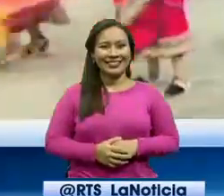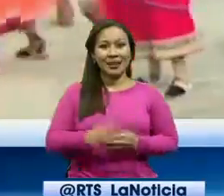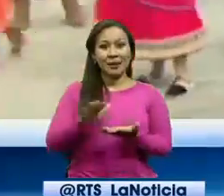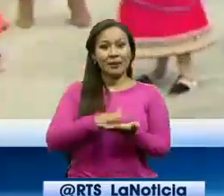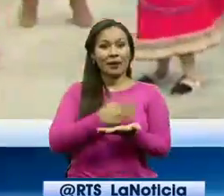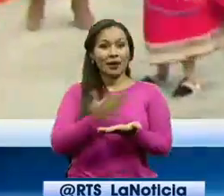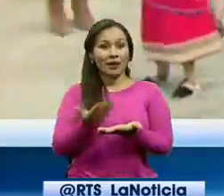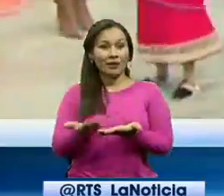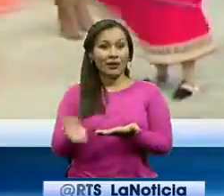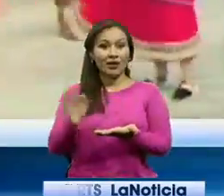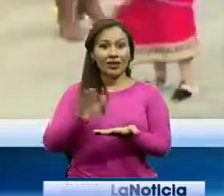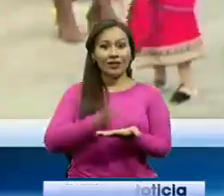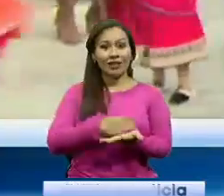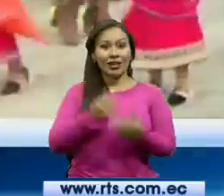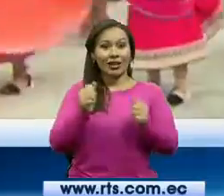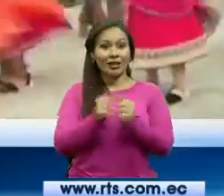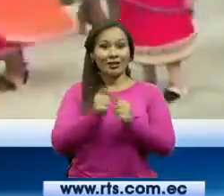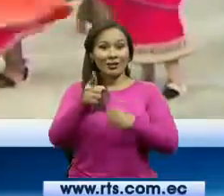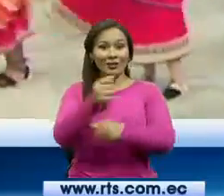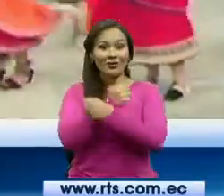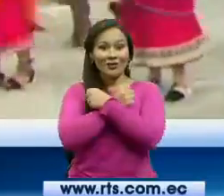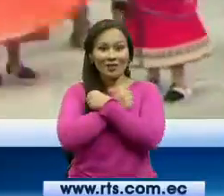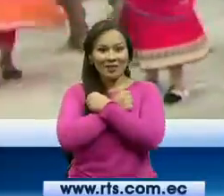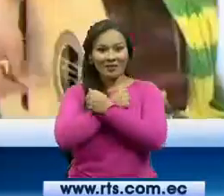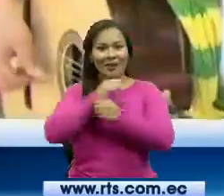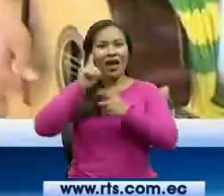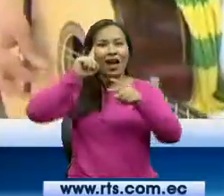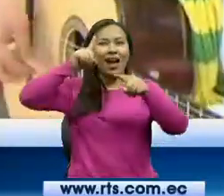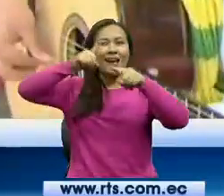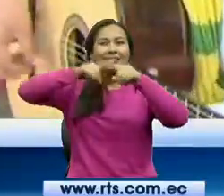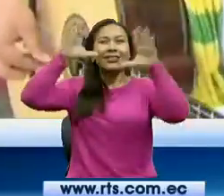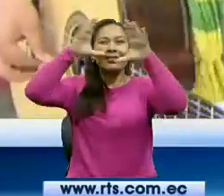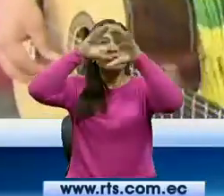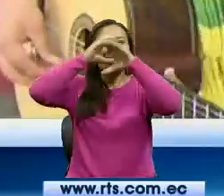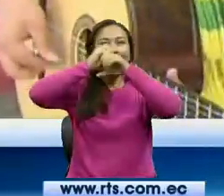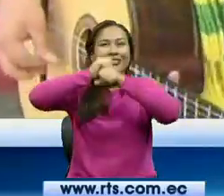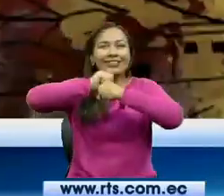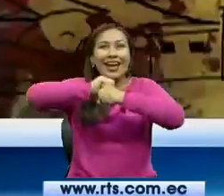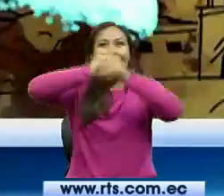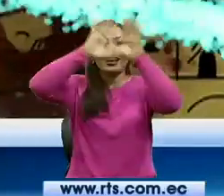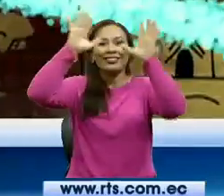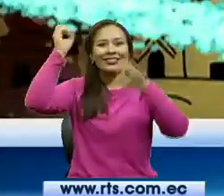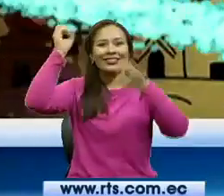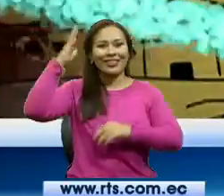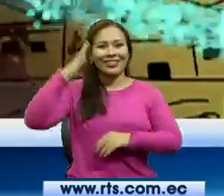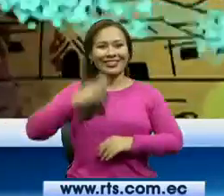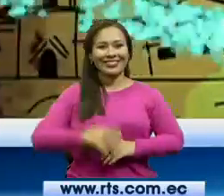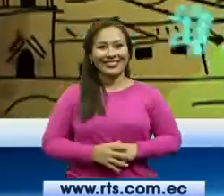amor, hasta que llegue la noche y nos dé otra vez el sol.